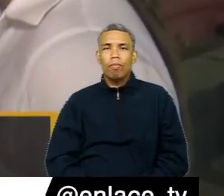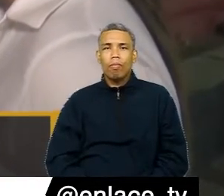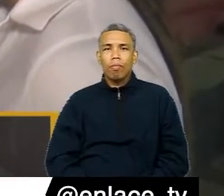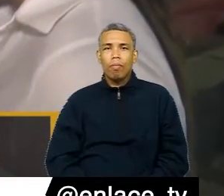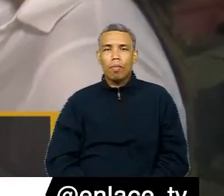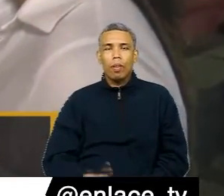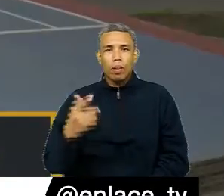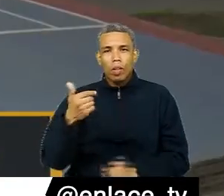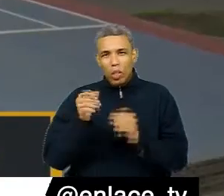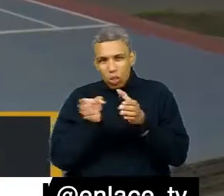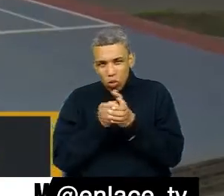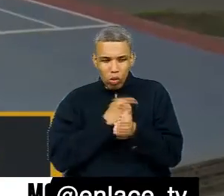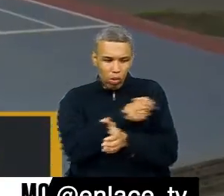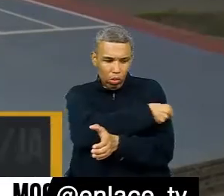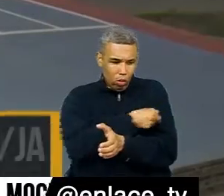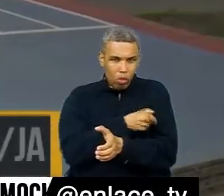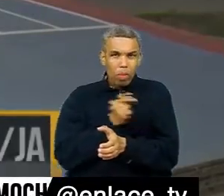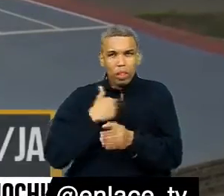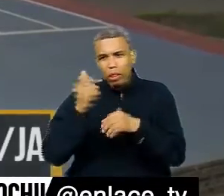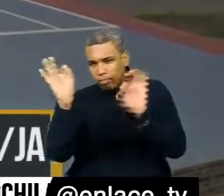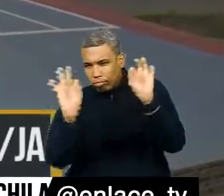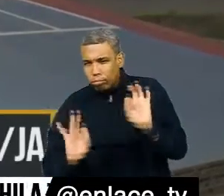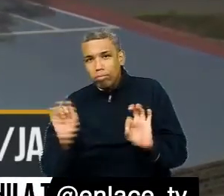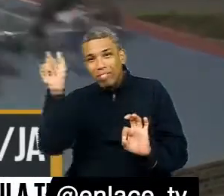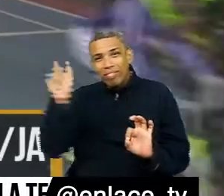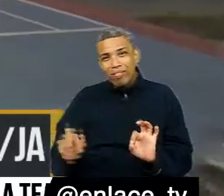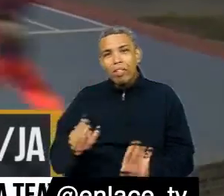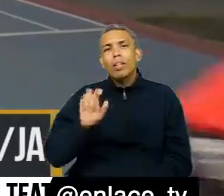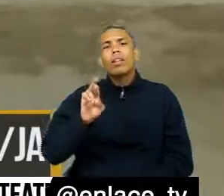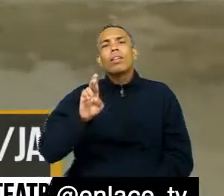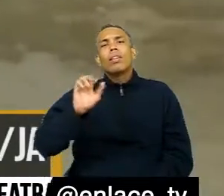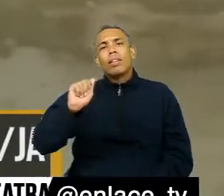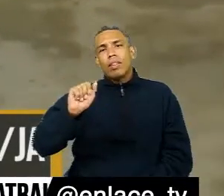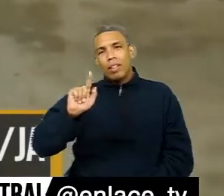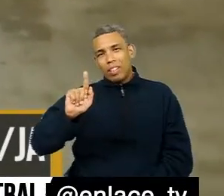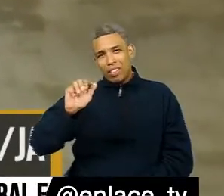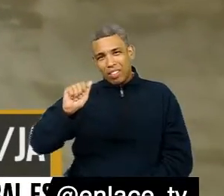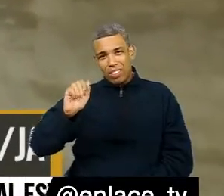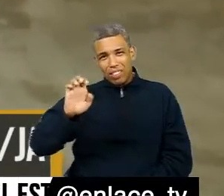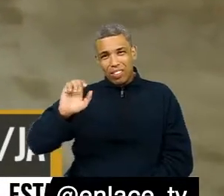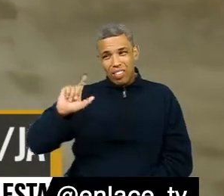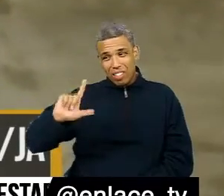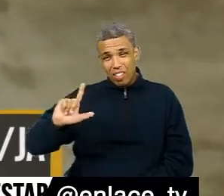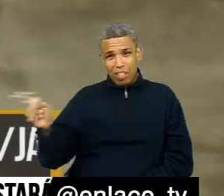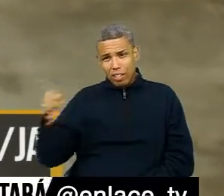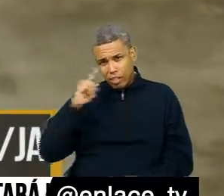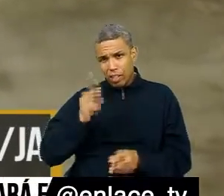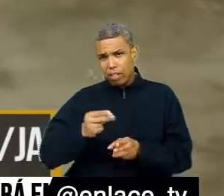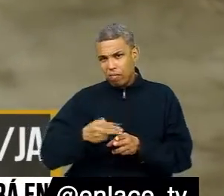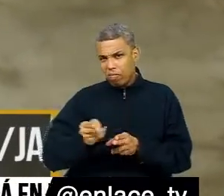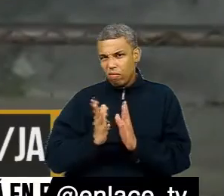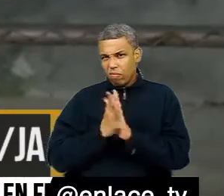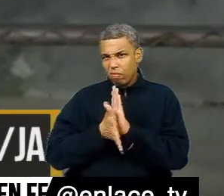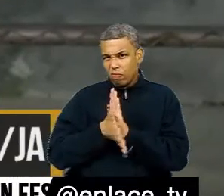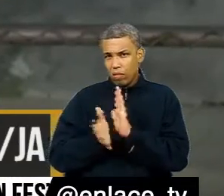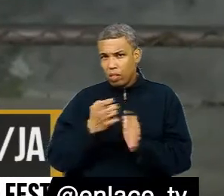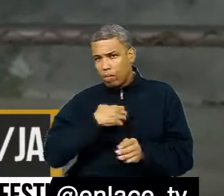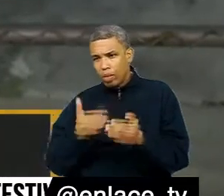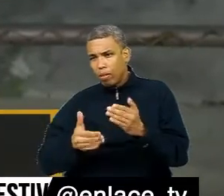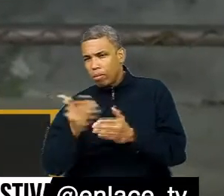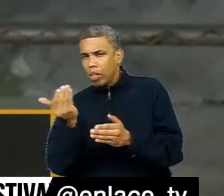de la válida, dijo que esta se realiza con miras a la final que se desarrollará en los próximos días en Ubaté, Cundinamarca. Con 7